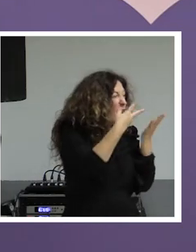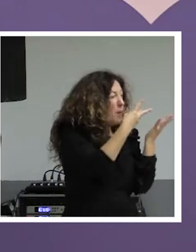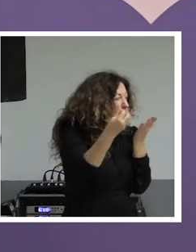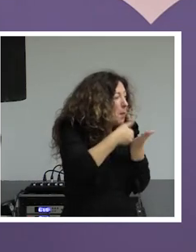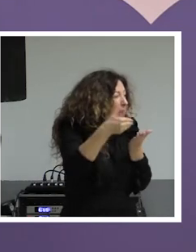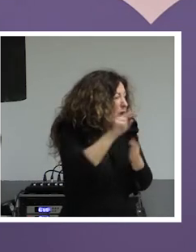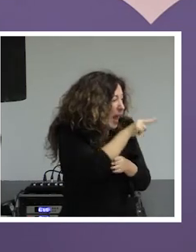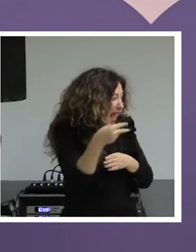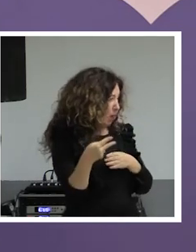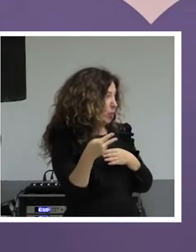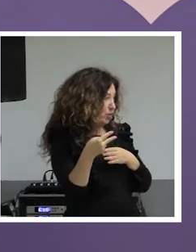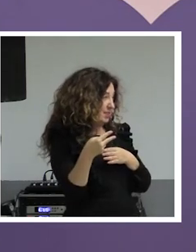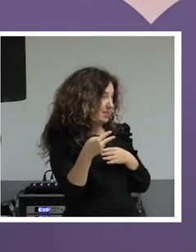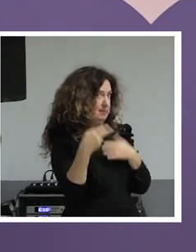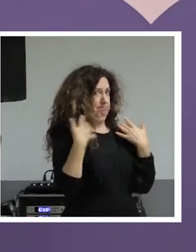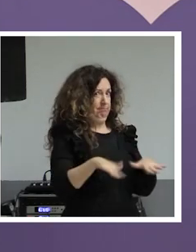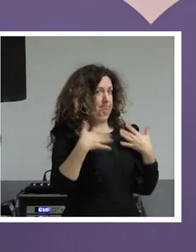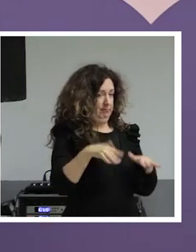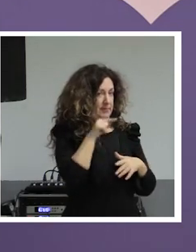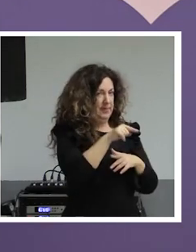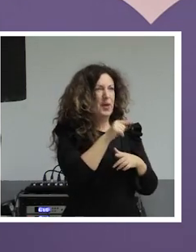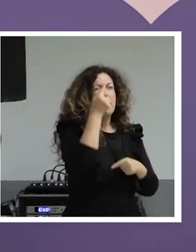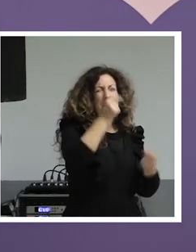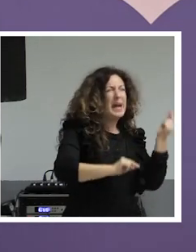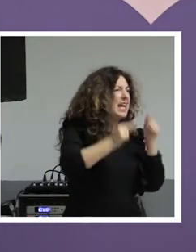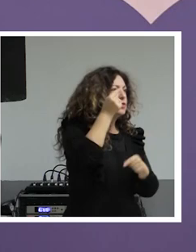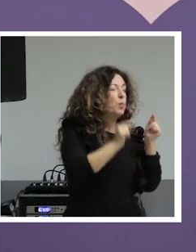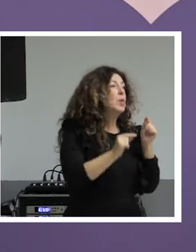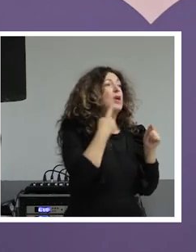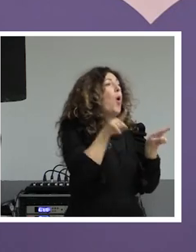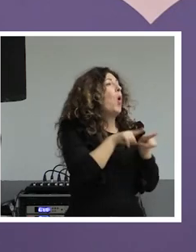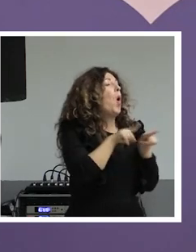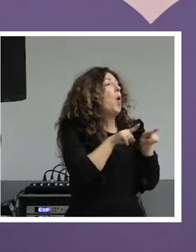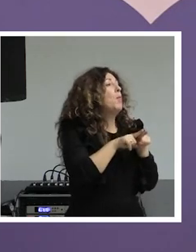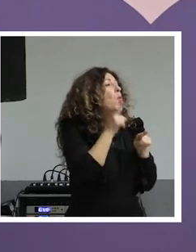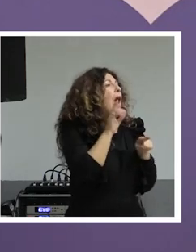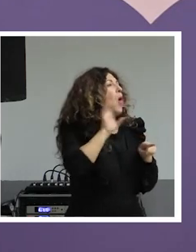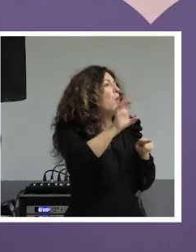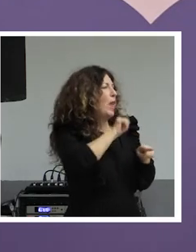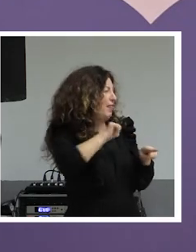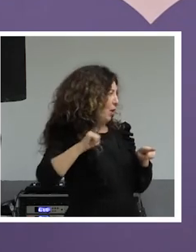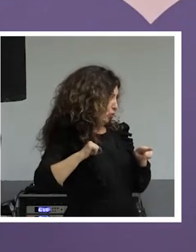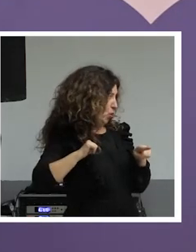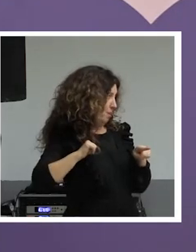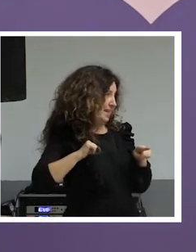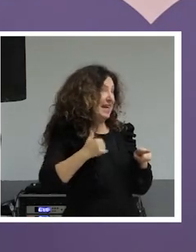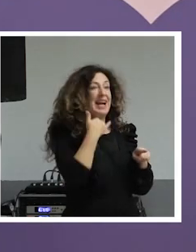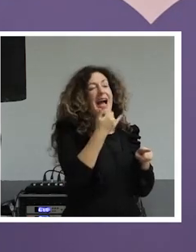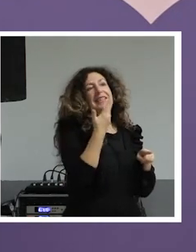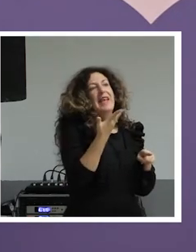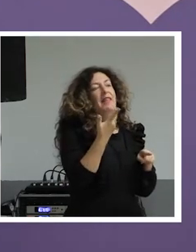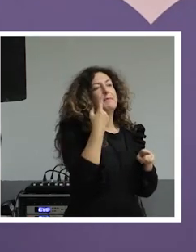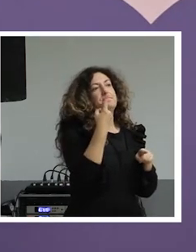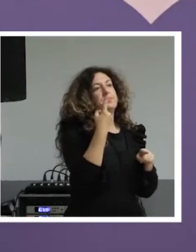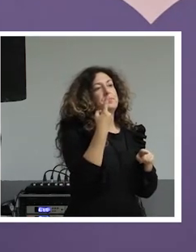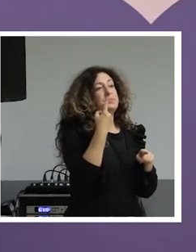en los vecinos grandes el perdón y los municipios grandes por ejemplo Madrid con un presupuesto de casi 5.800 millones de euros